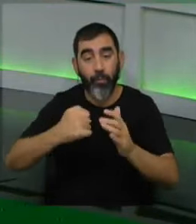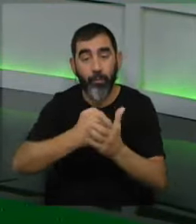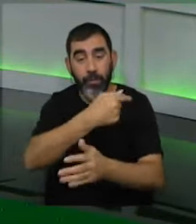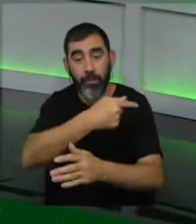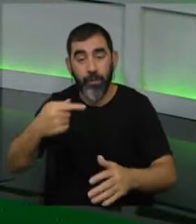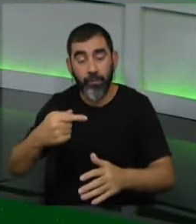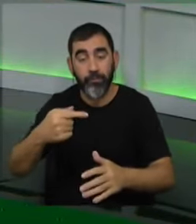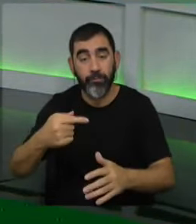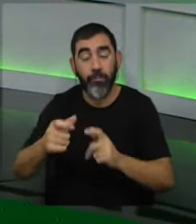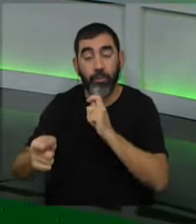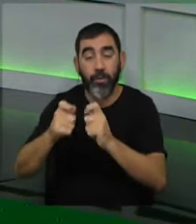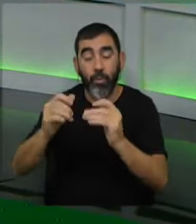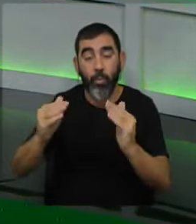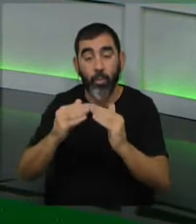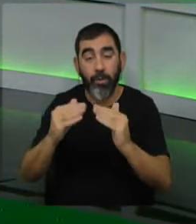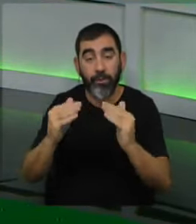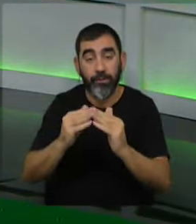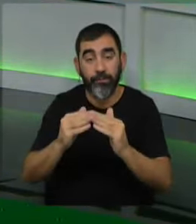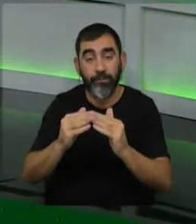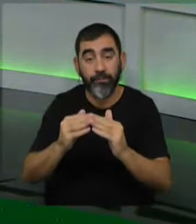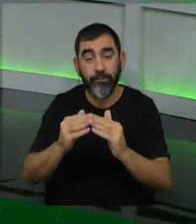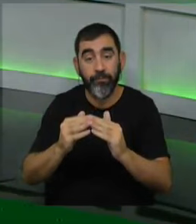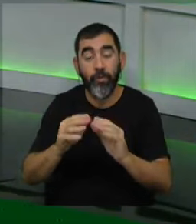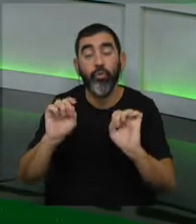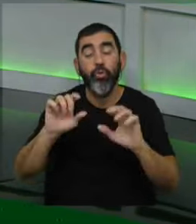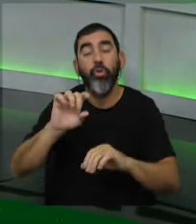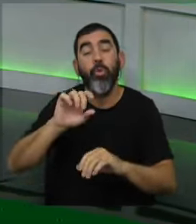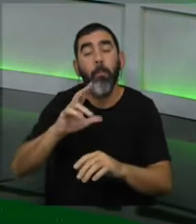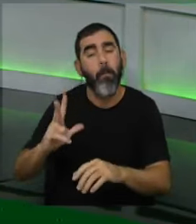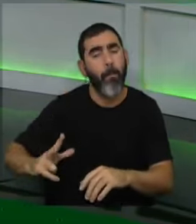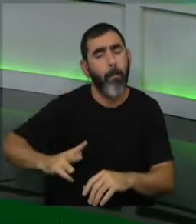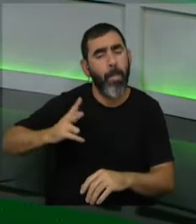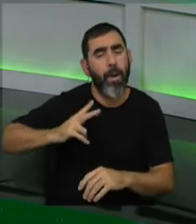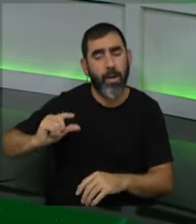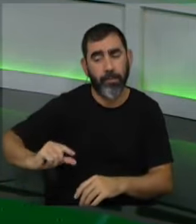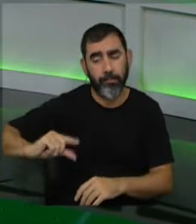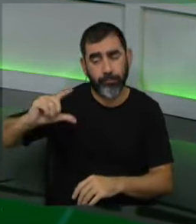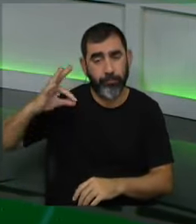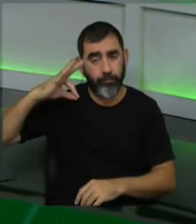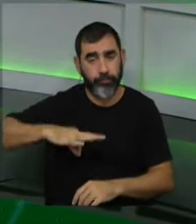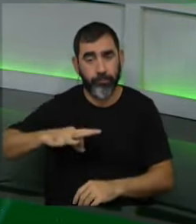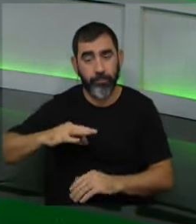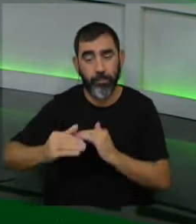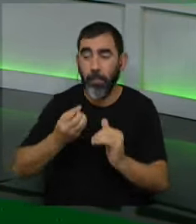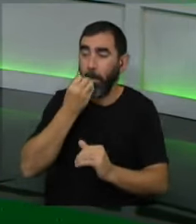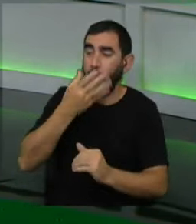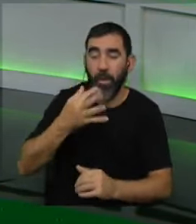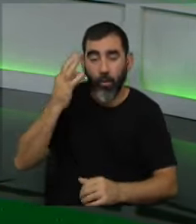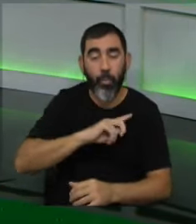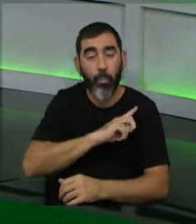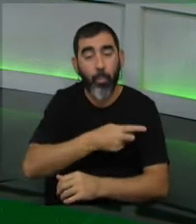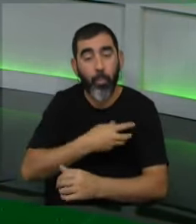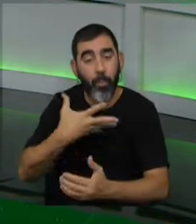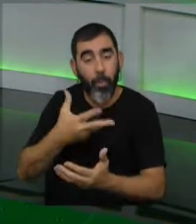semana en base a la encuesta continua de hogares concluye que solo el quintil con ingresos más altos de la población tuvo un aumento Real del poder